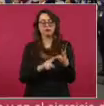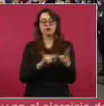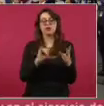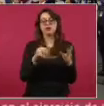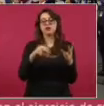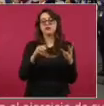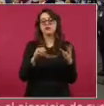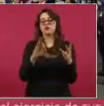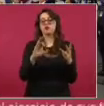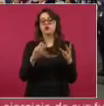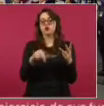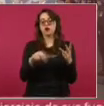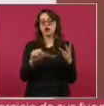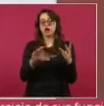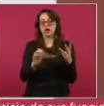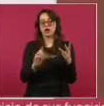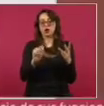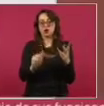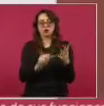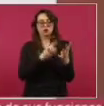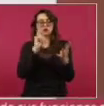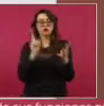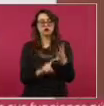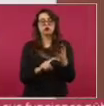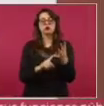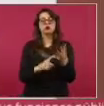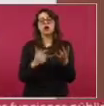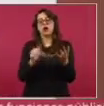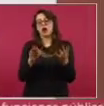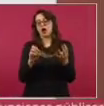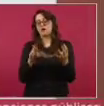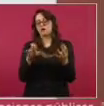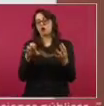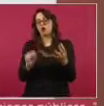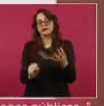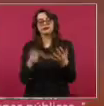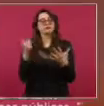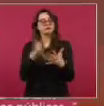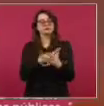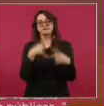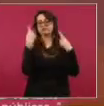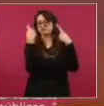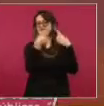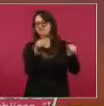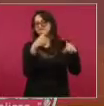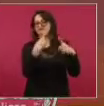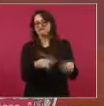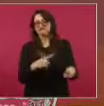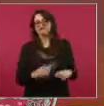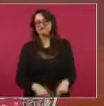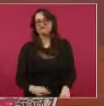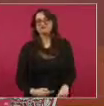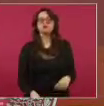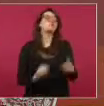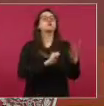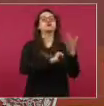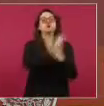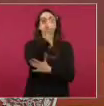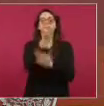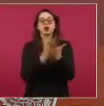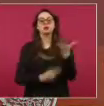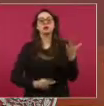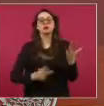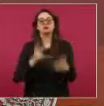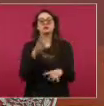Infonacot, el Sistema de Ahorro para el Retiro y otras muchas políticas, programas y espacios